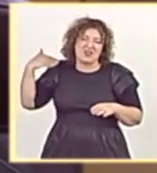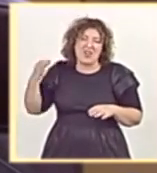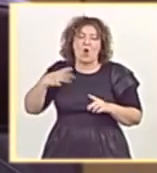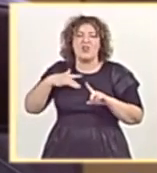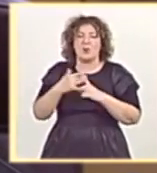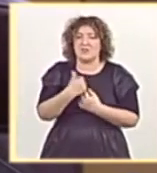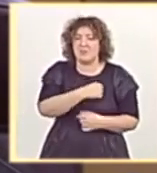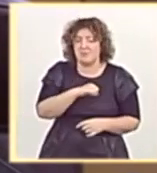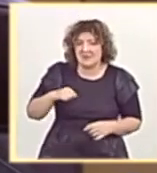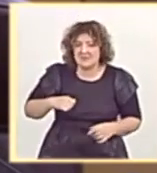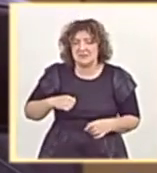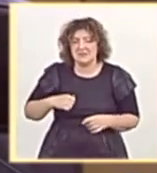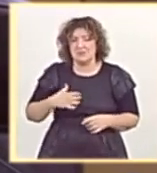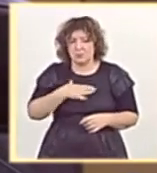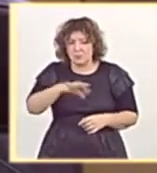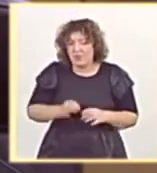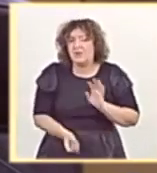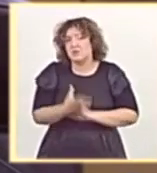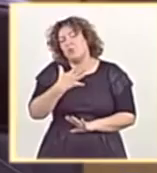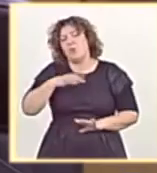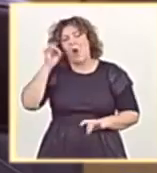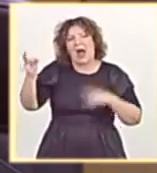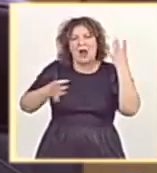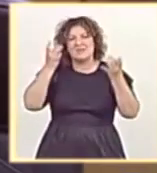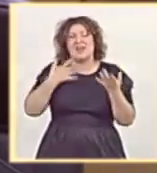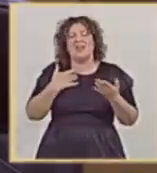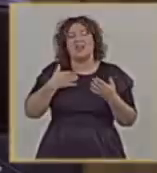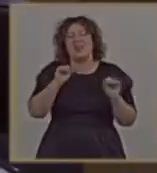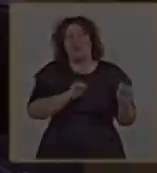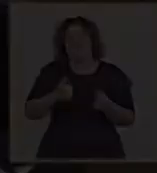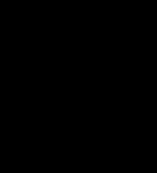estos términos puedan producir arbitrariedad e indefensión en el futuro también. Muchas gracias.